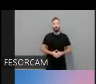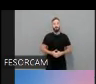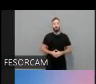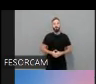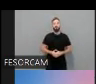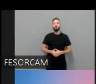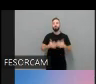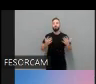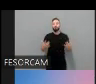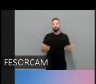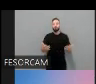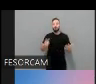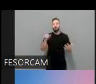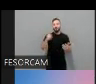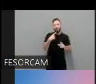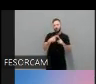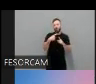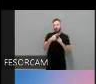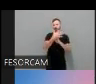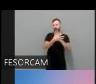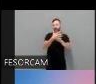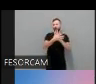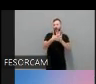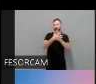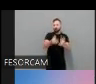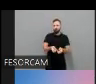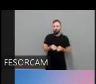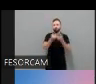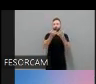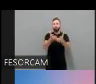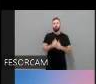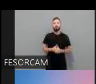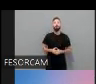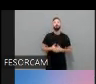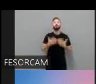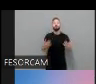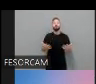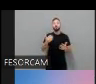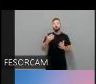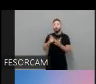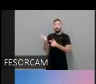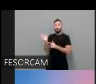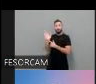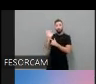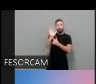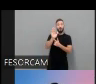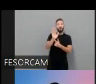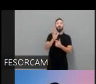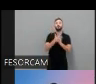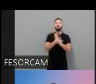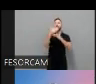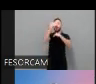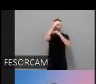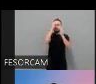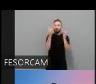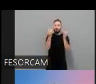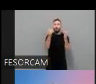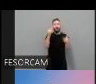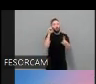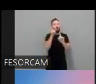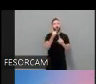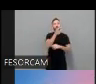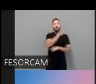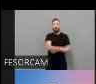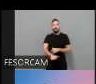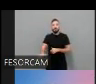con algunas ideas de las que hemos estado hablando. A lo largo de la exposición hemos visto que la atención temprana se dirige a población infantil y a su entorno